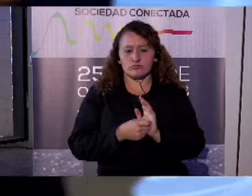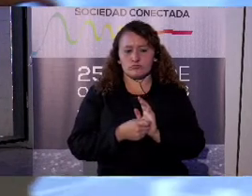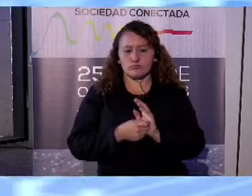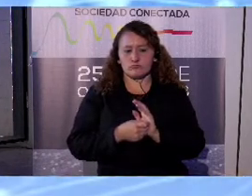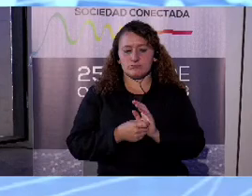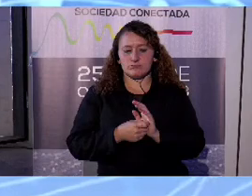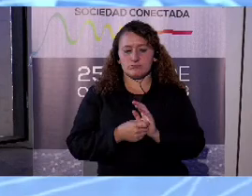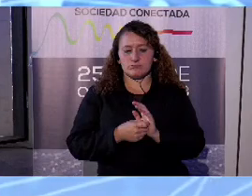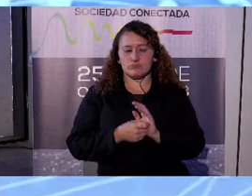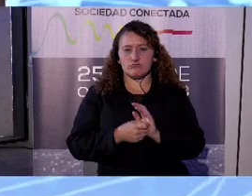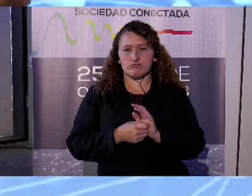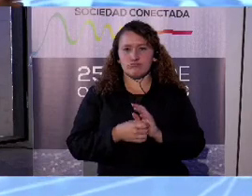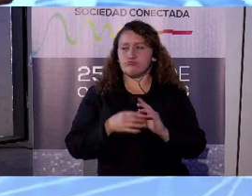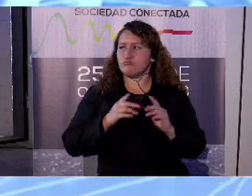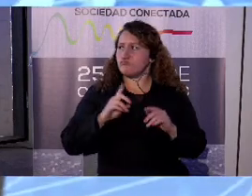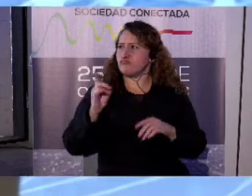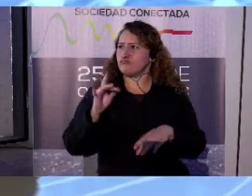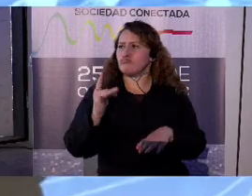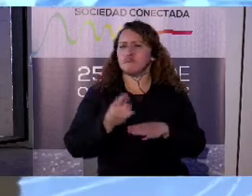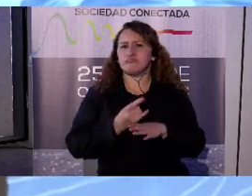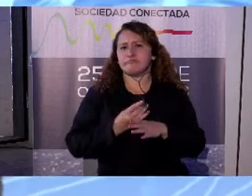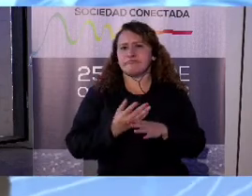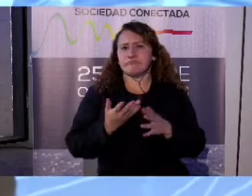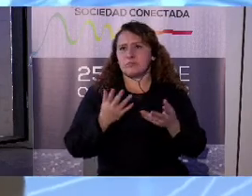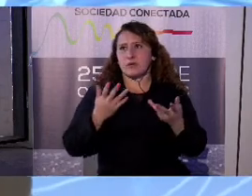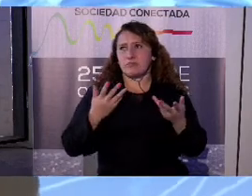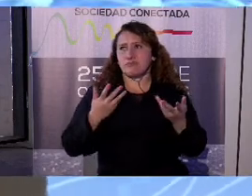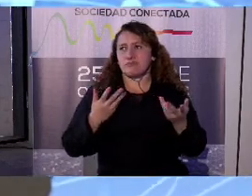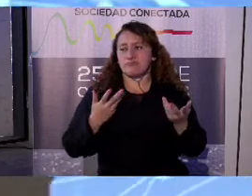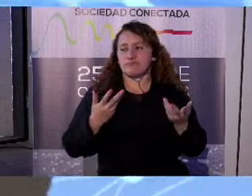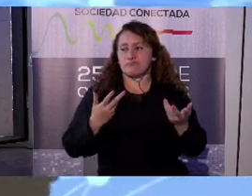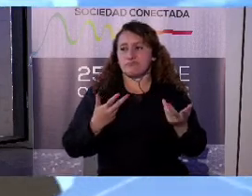como utilizando bueno